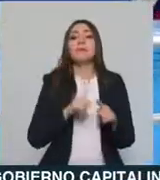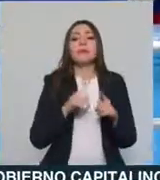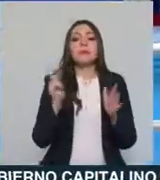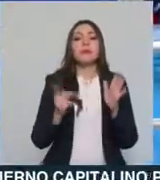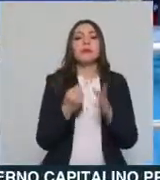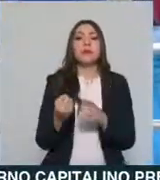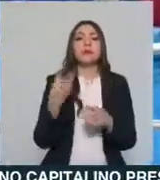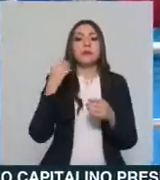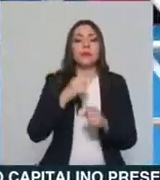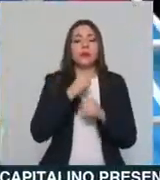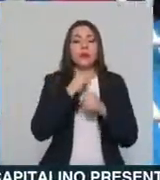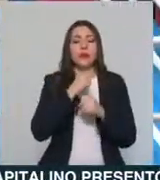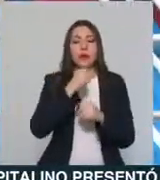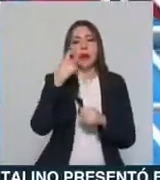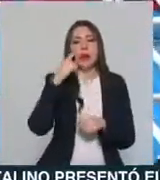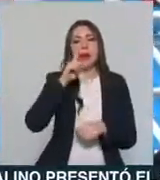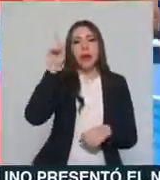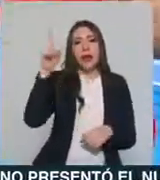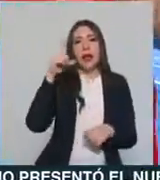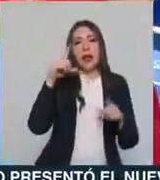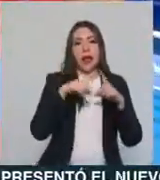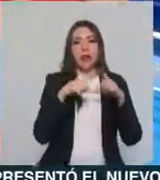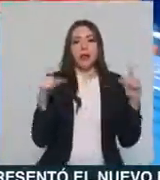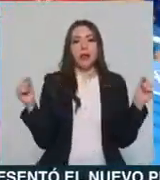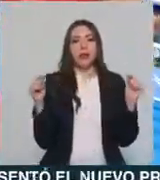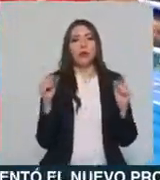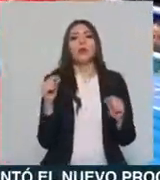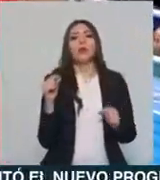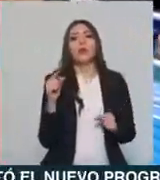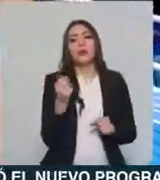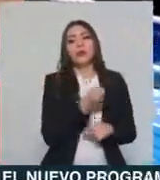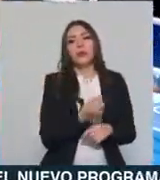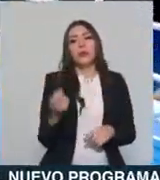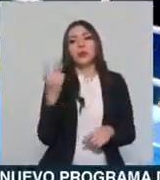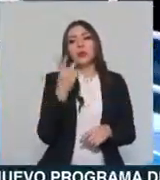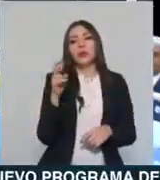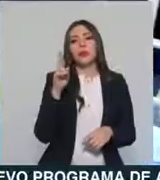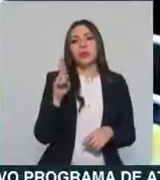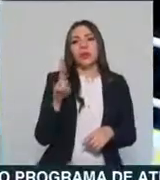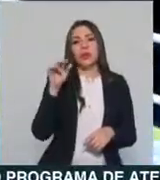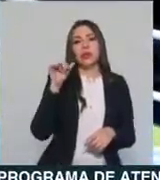competirán en este deporte en la capital japonesa se llevaría a 286 y